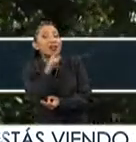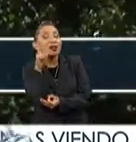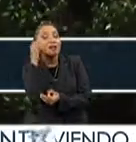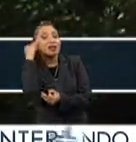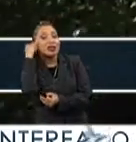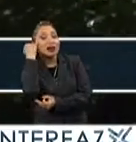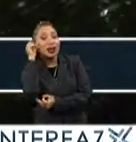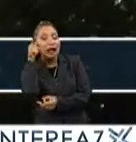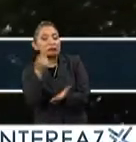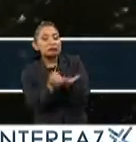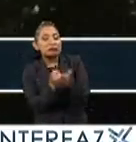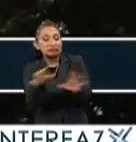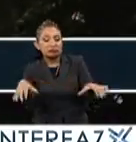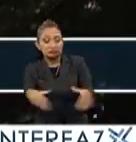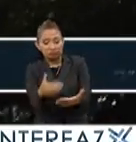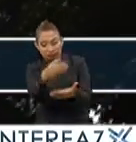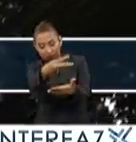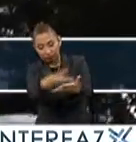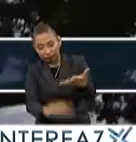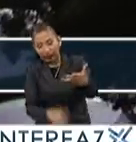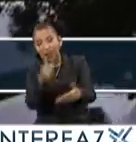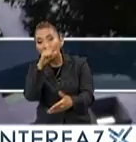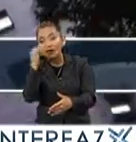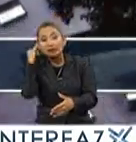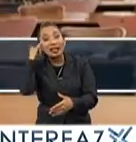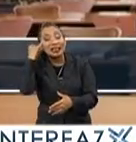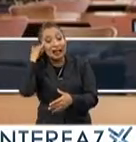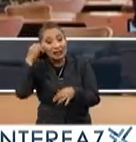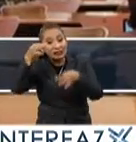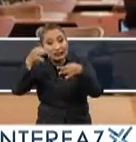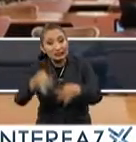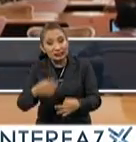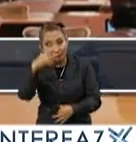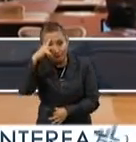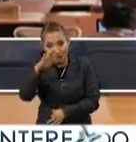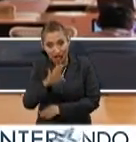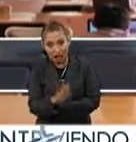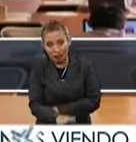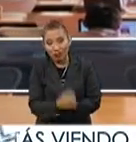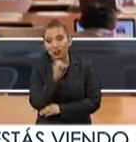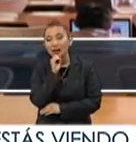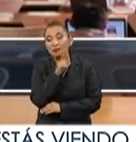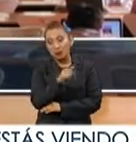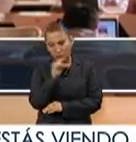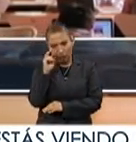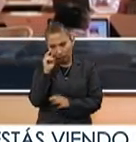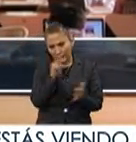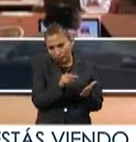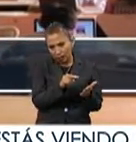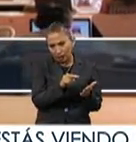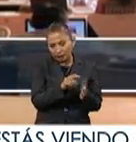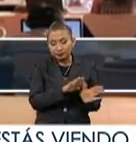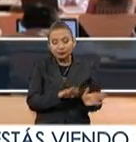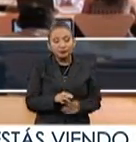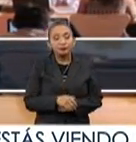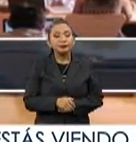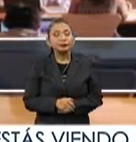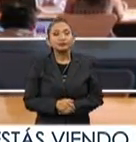lo que determina el catálogo de las lenguas indígenas nacionales, que también lo pueden consultar.